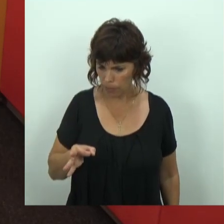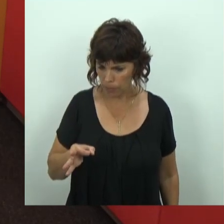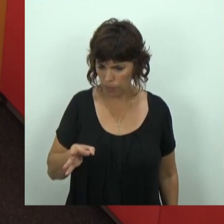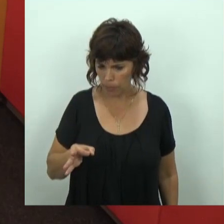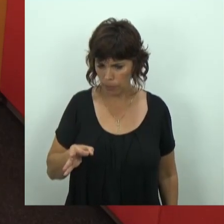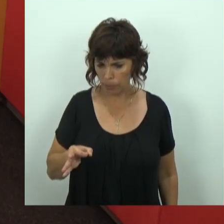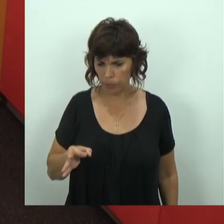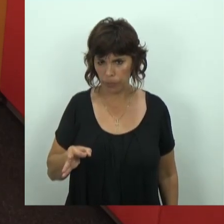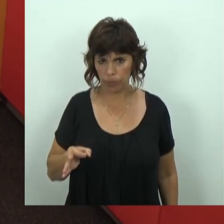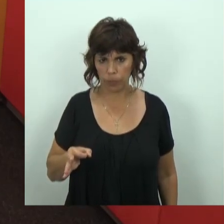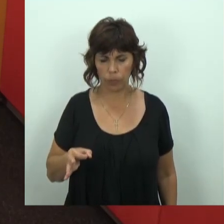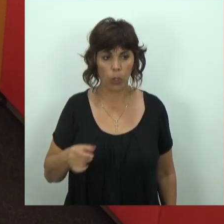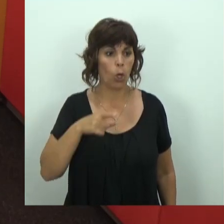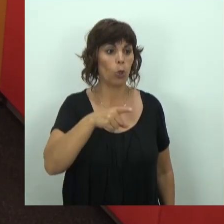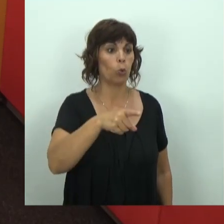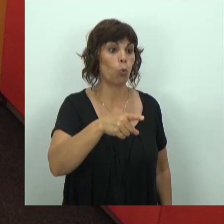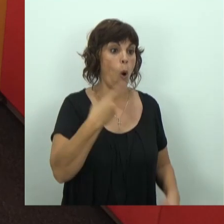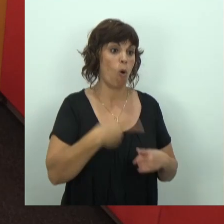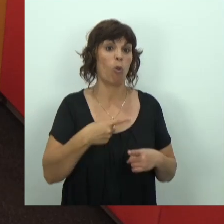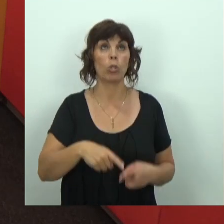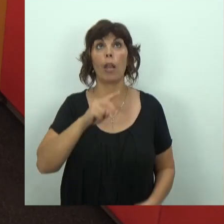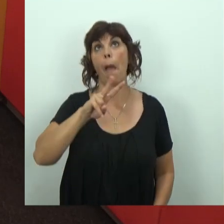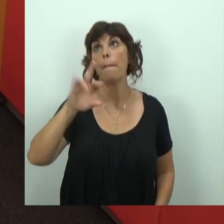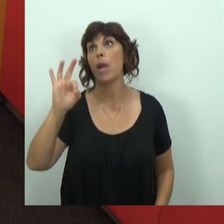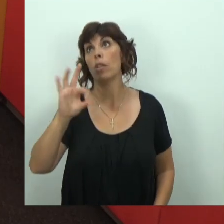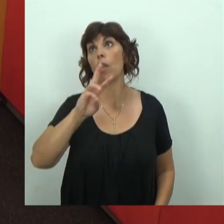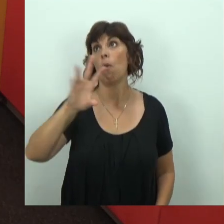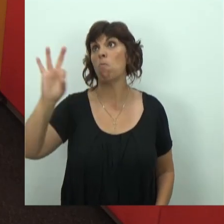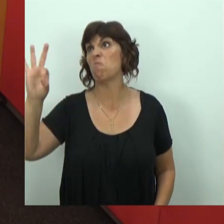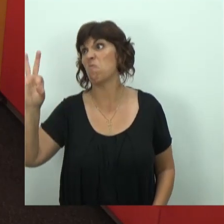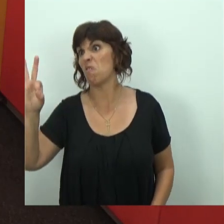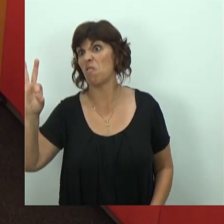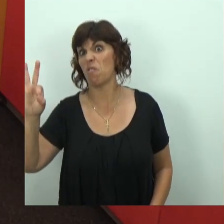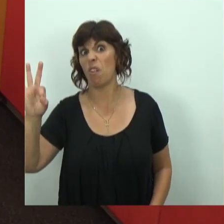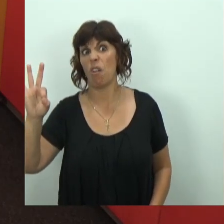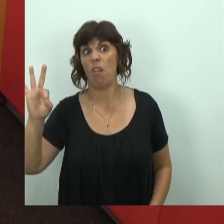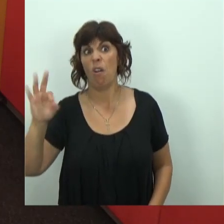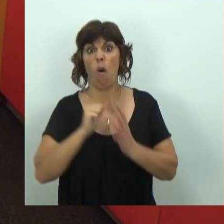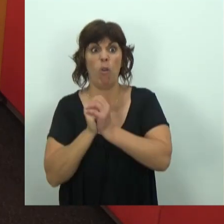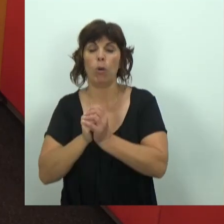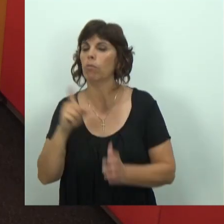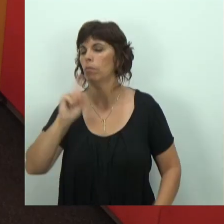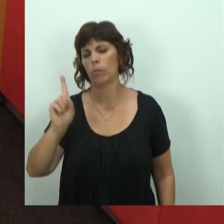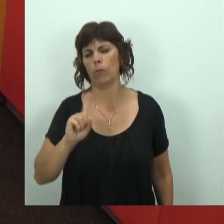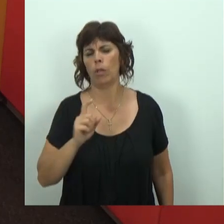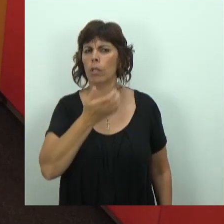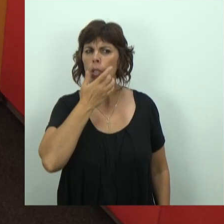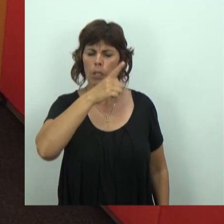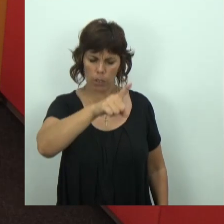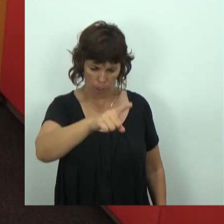uno no ora por 20, 30 cosas. Cuando uno tiene una necesidad en su corazón, ora